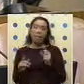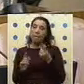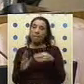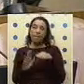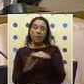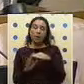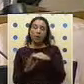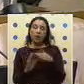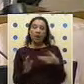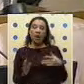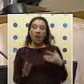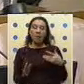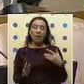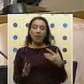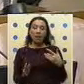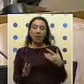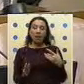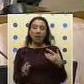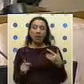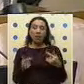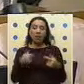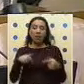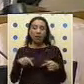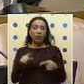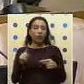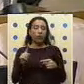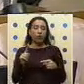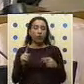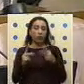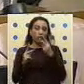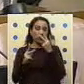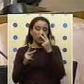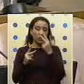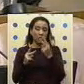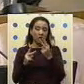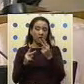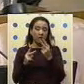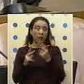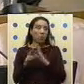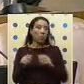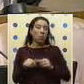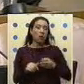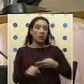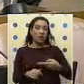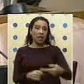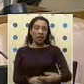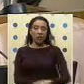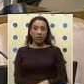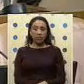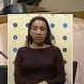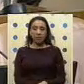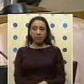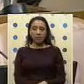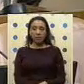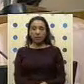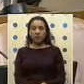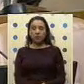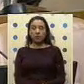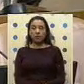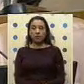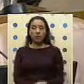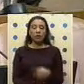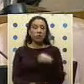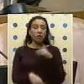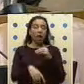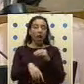que lamentablemente desde acá no se ve tan seguido. Sin otro particular,